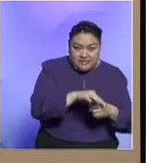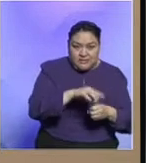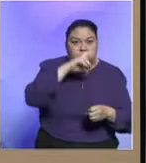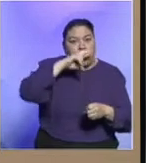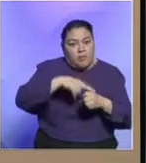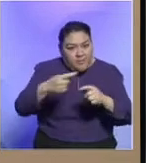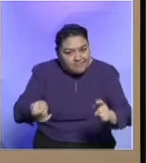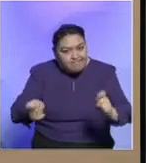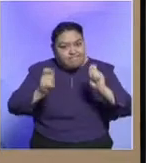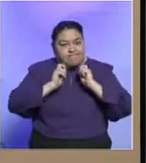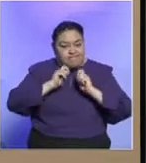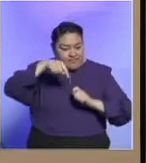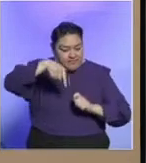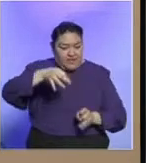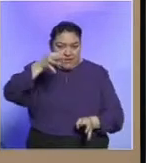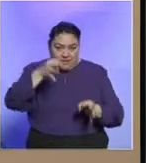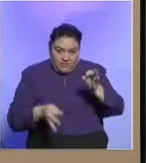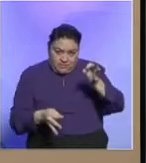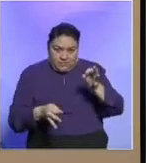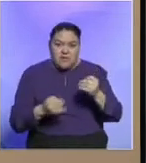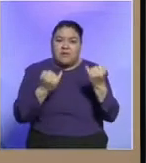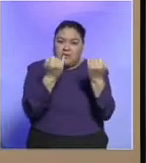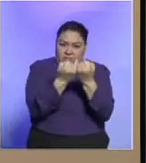supuesto, con el ejercicio de los derechos